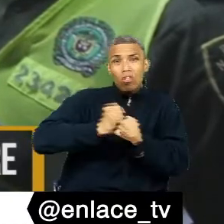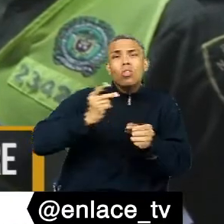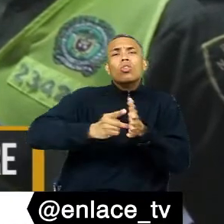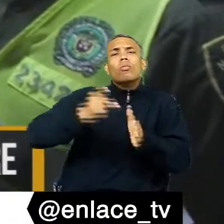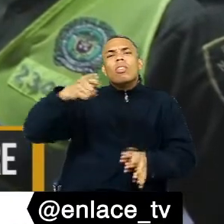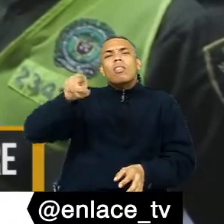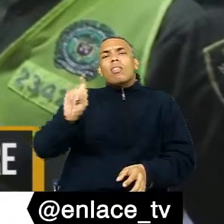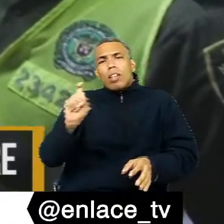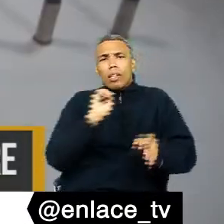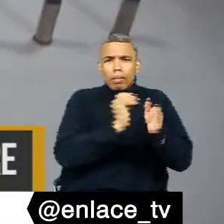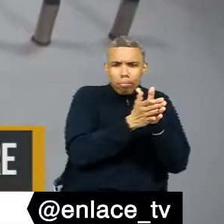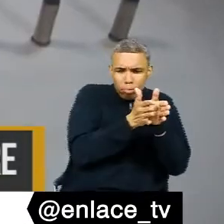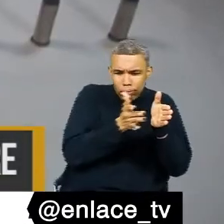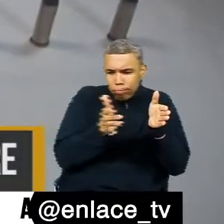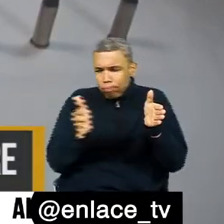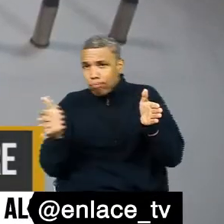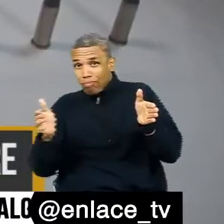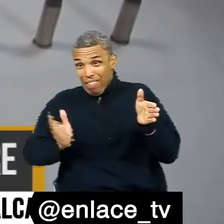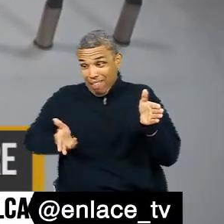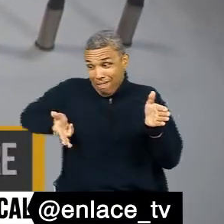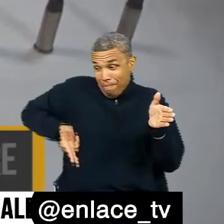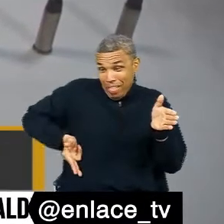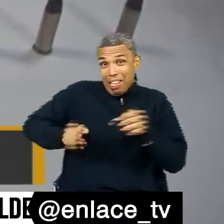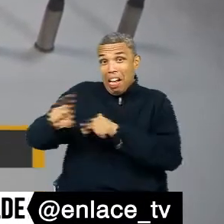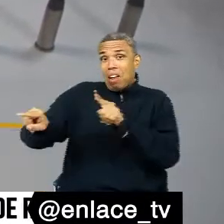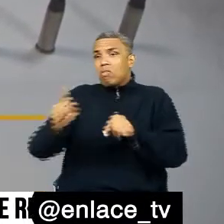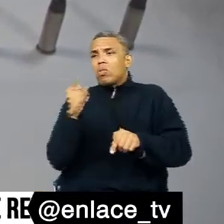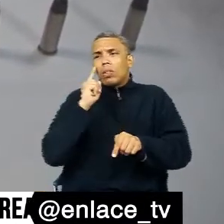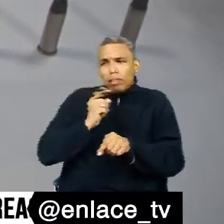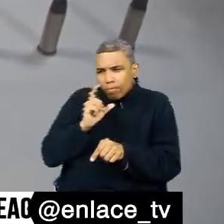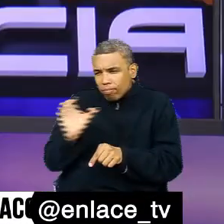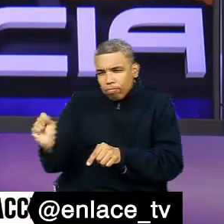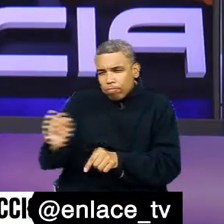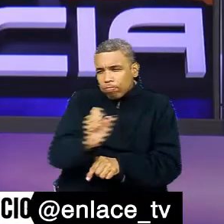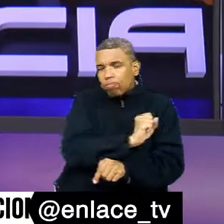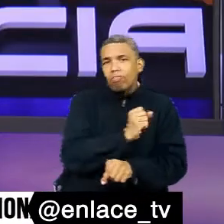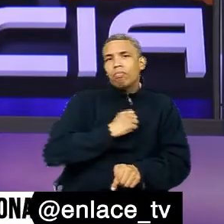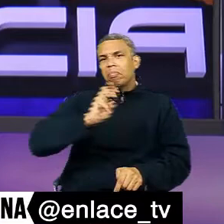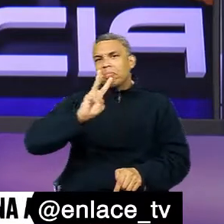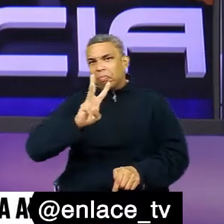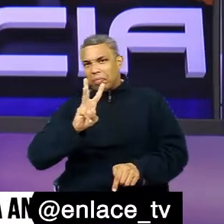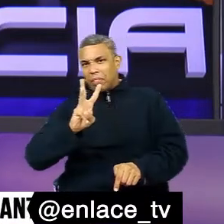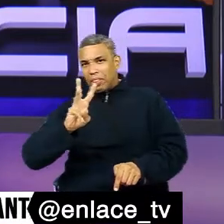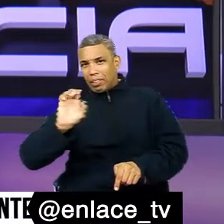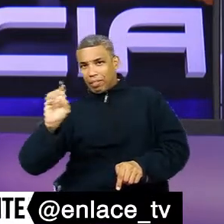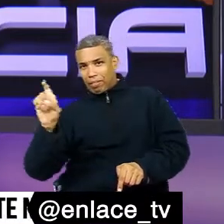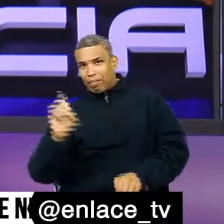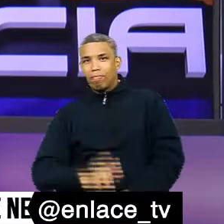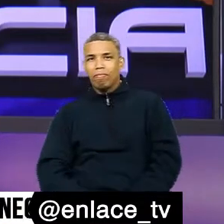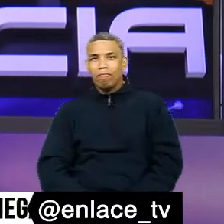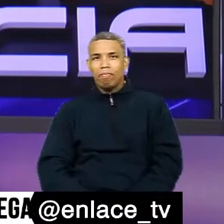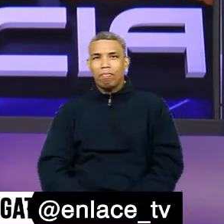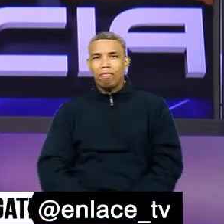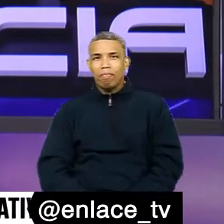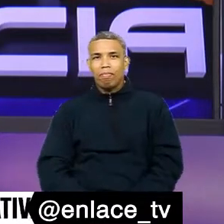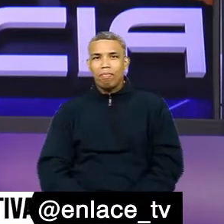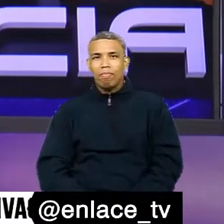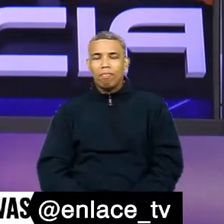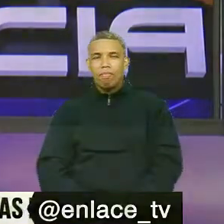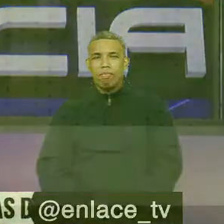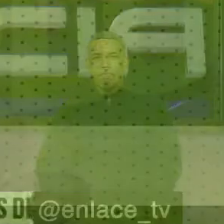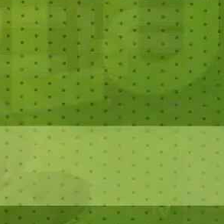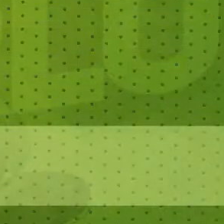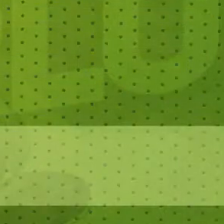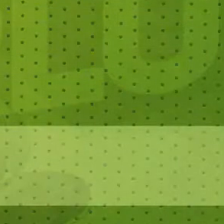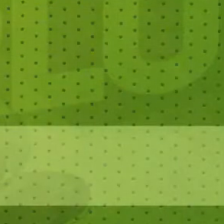autoridades se han incautado de 330 armas de fuego en la ciudad y región. El Instituto Antonio Nariño es formación con